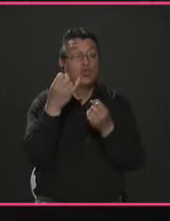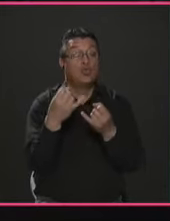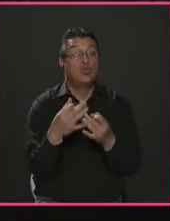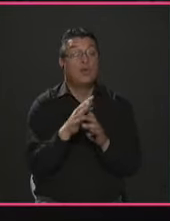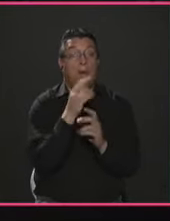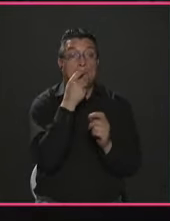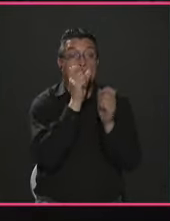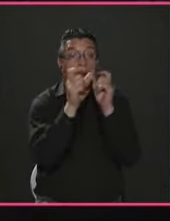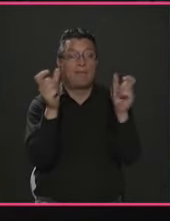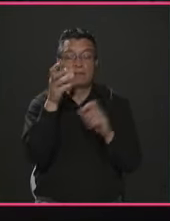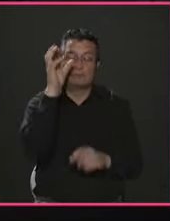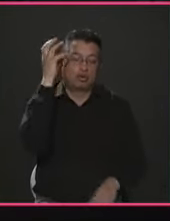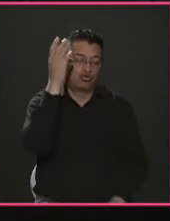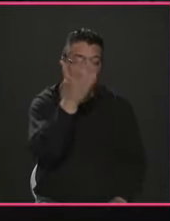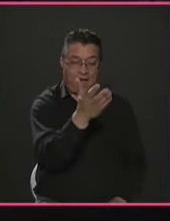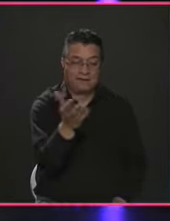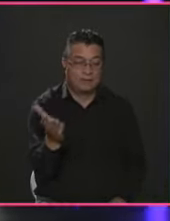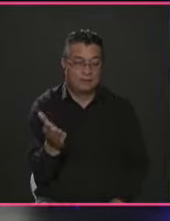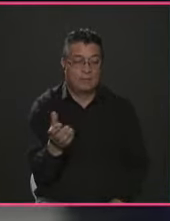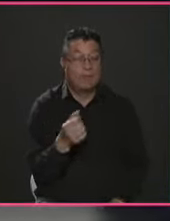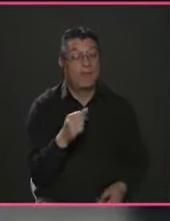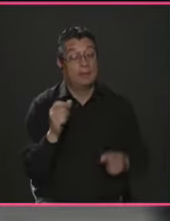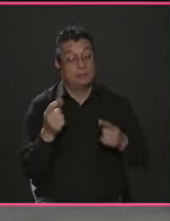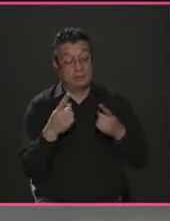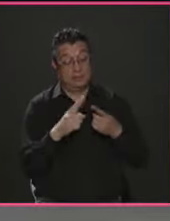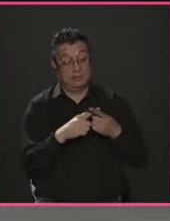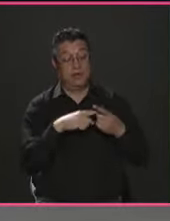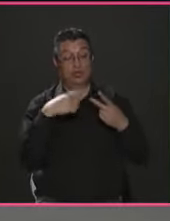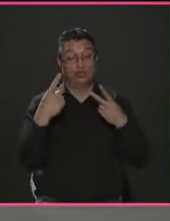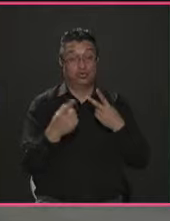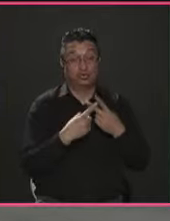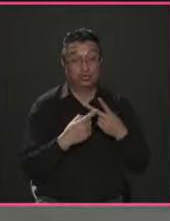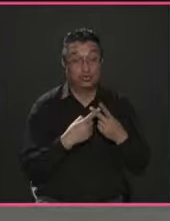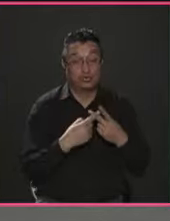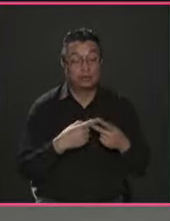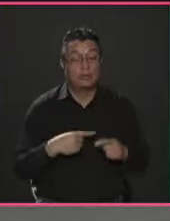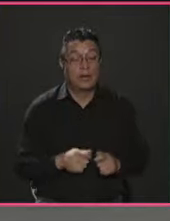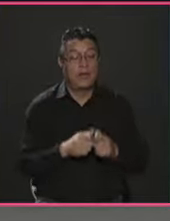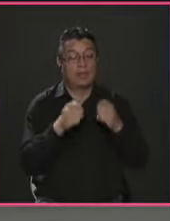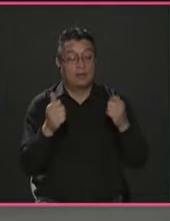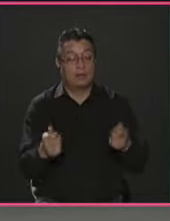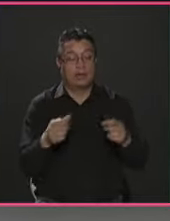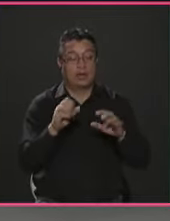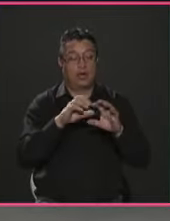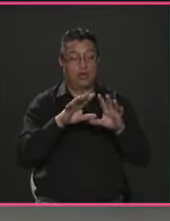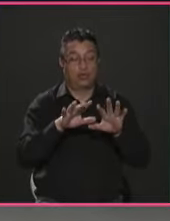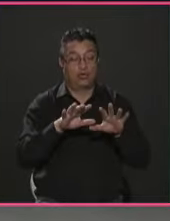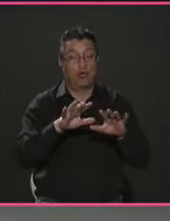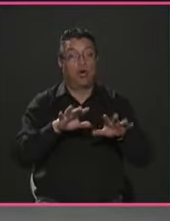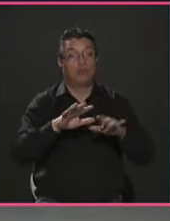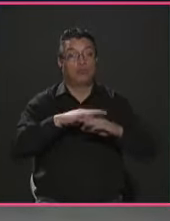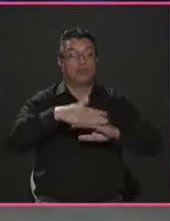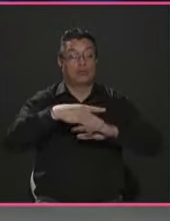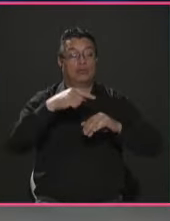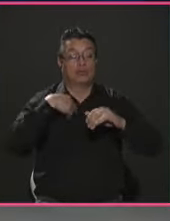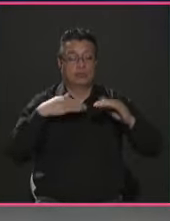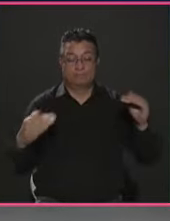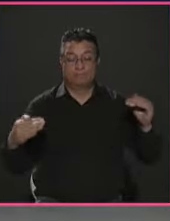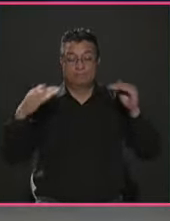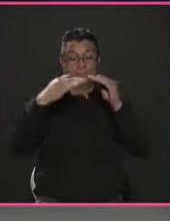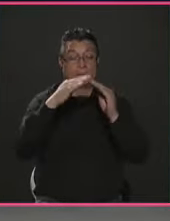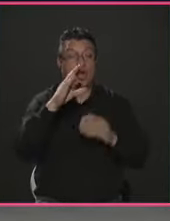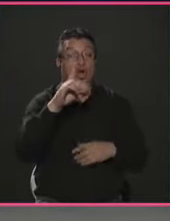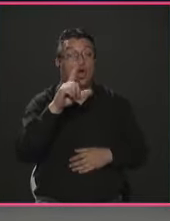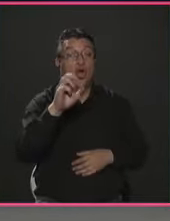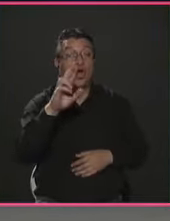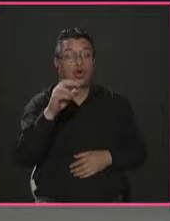palabras que estamos conversando primero y segundo es que eh además computador tiene que tener la posibilidad equivalente al lorito